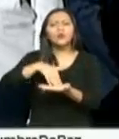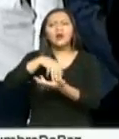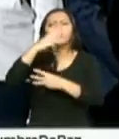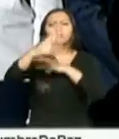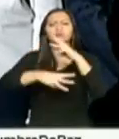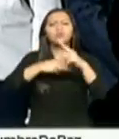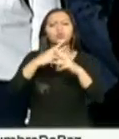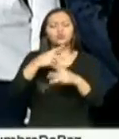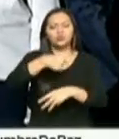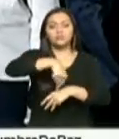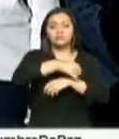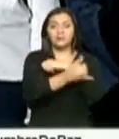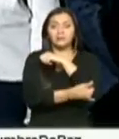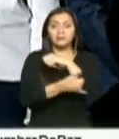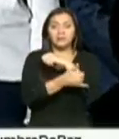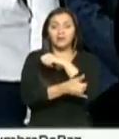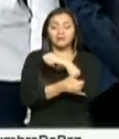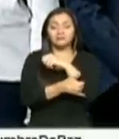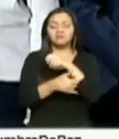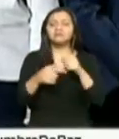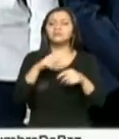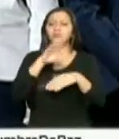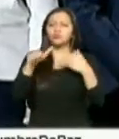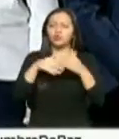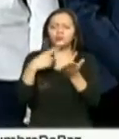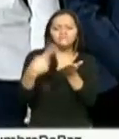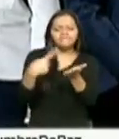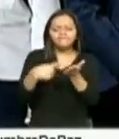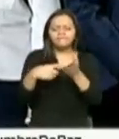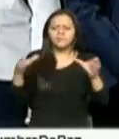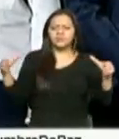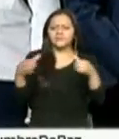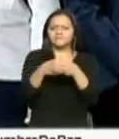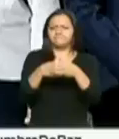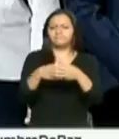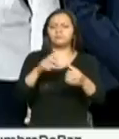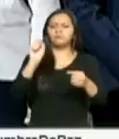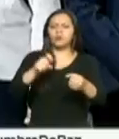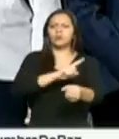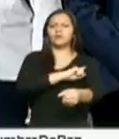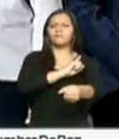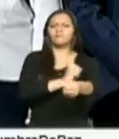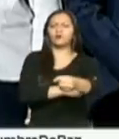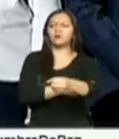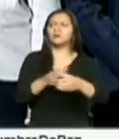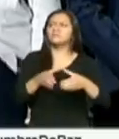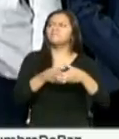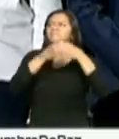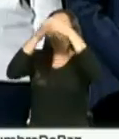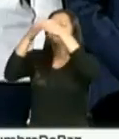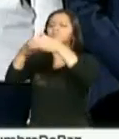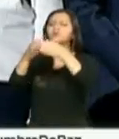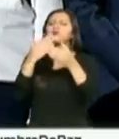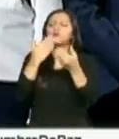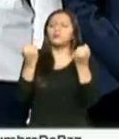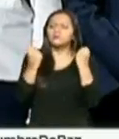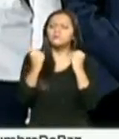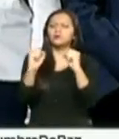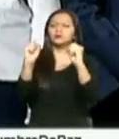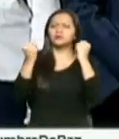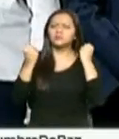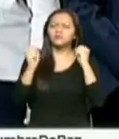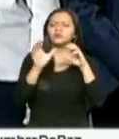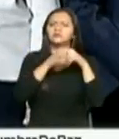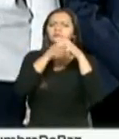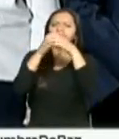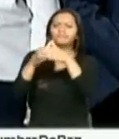planeta, podamos tener fuerzas para cambiar un orden mundial que muchas veces no es solo injusto, es